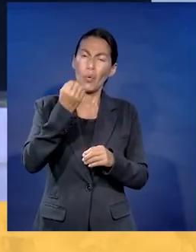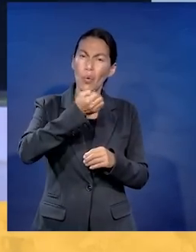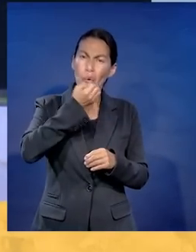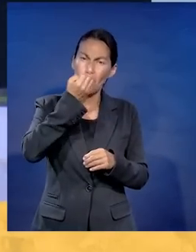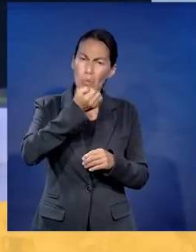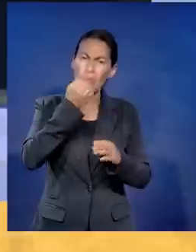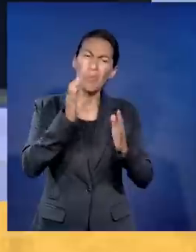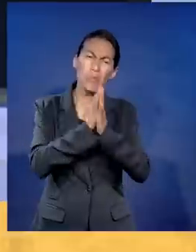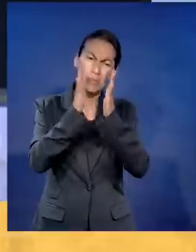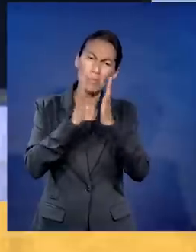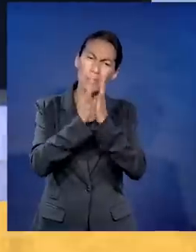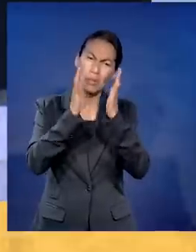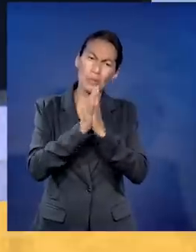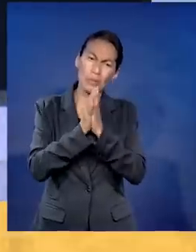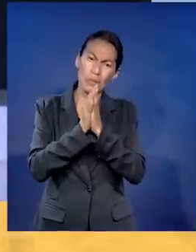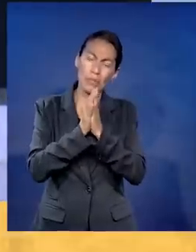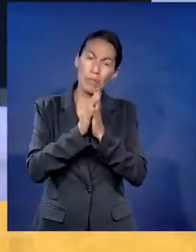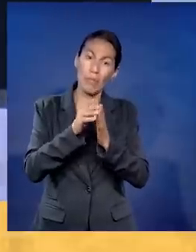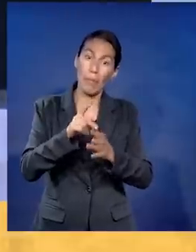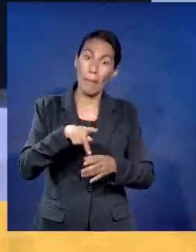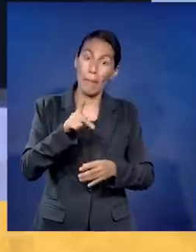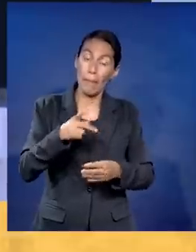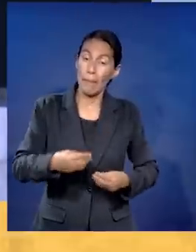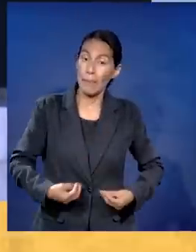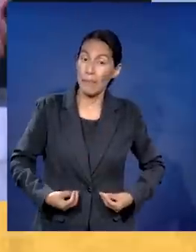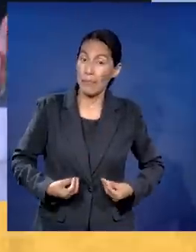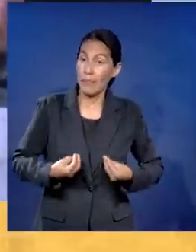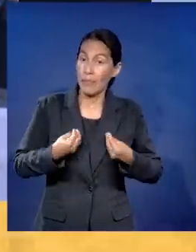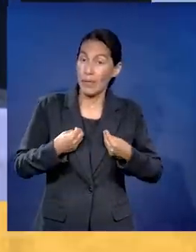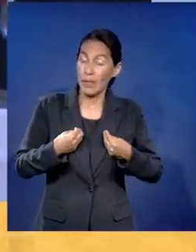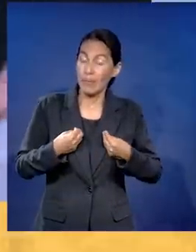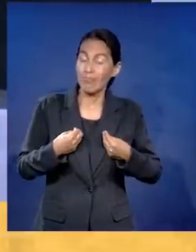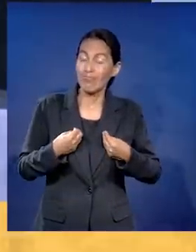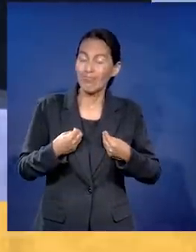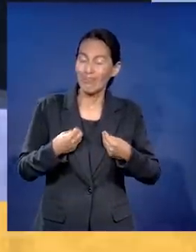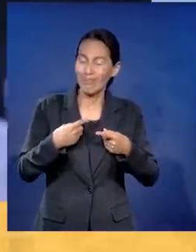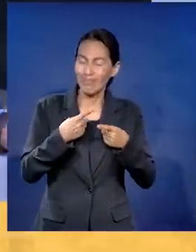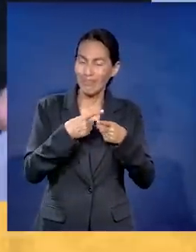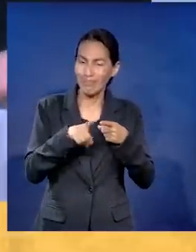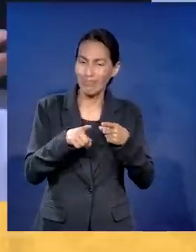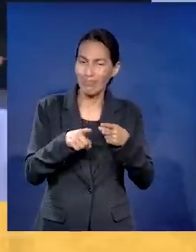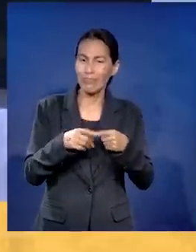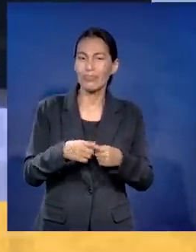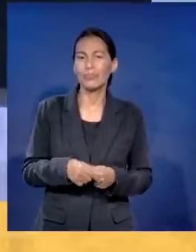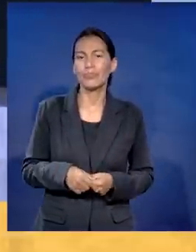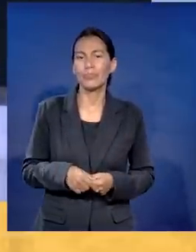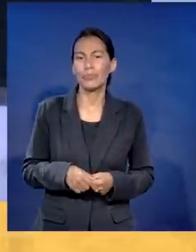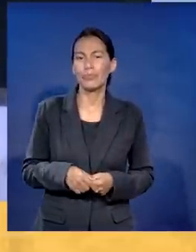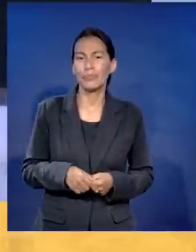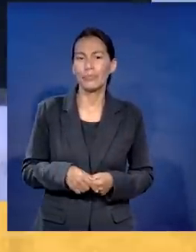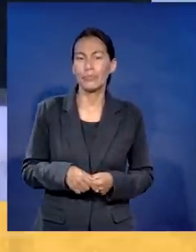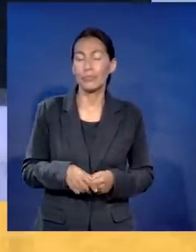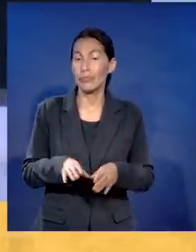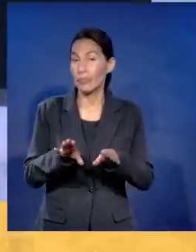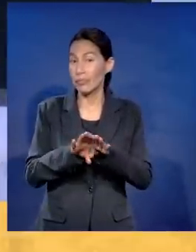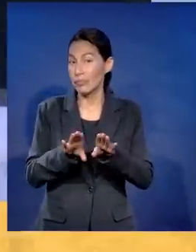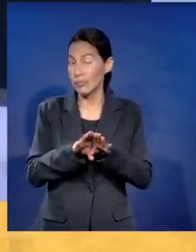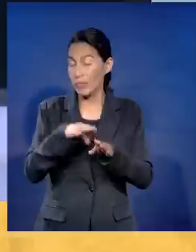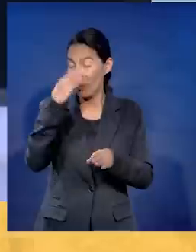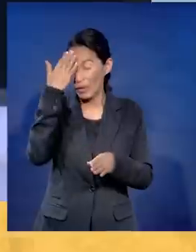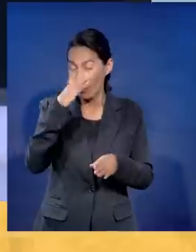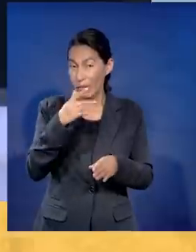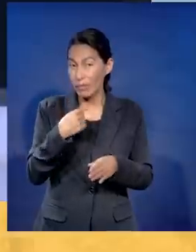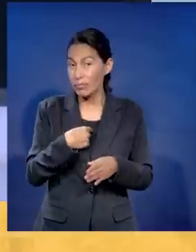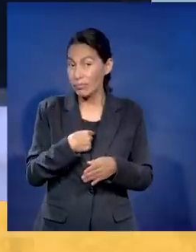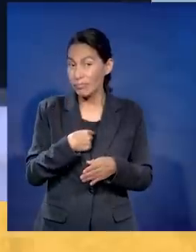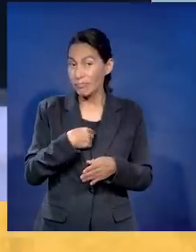todos los bandos de oración participaban pero su vida en realidad al fin de cuentas era otra Cómo podemos